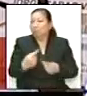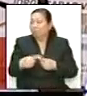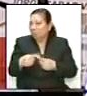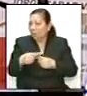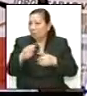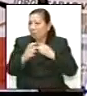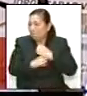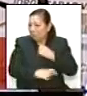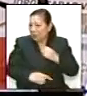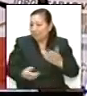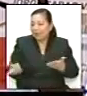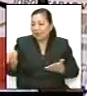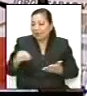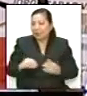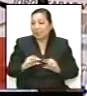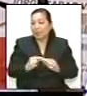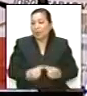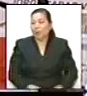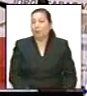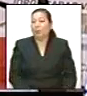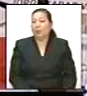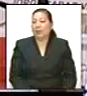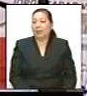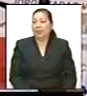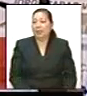estaré presente en este bloque